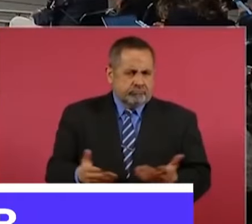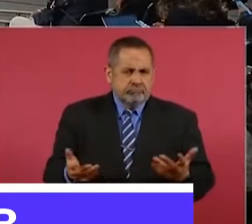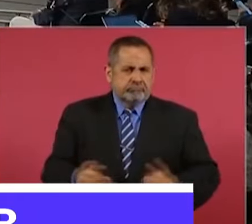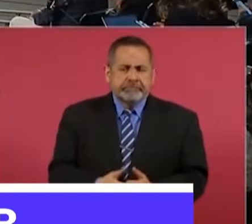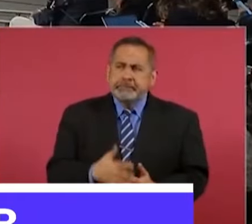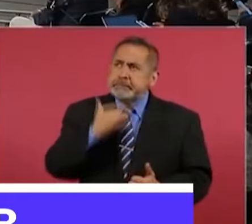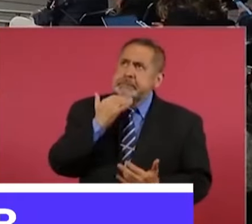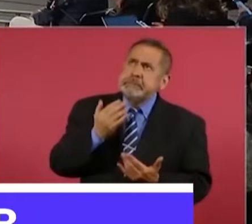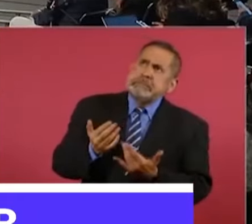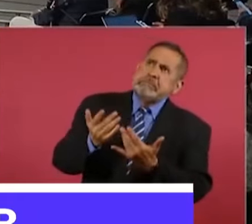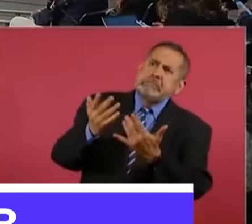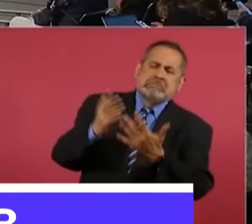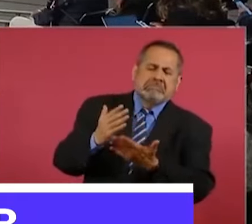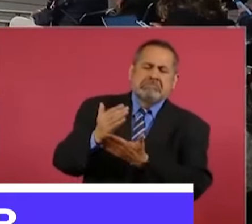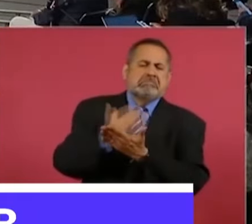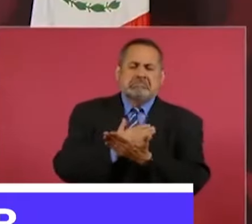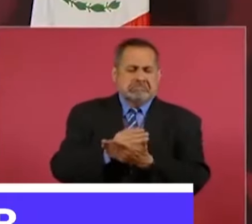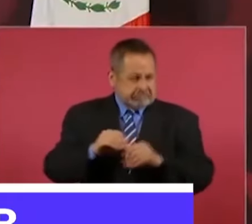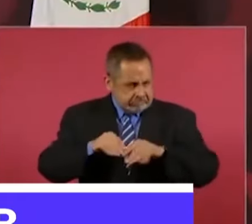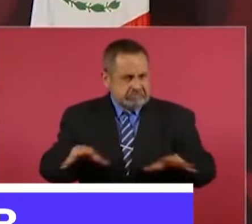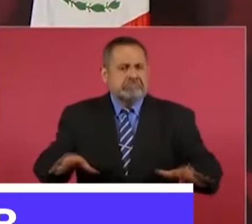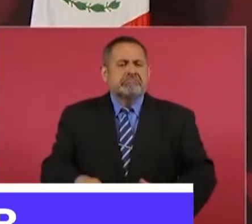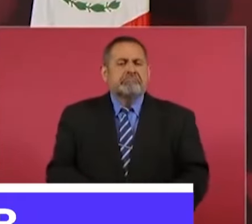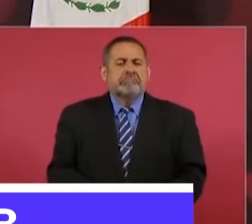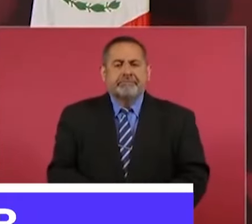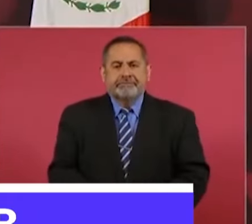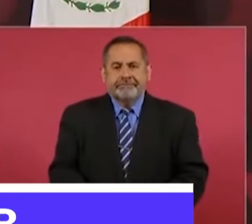porque la